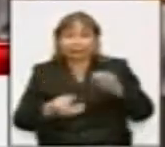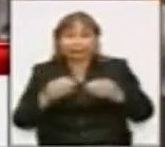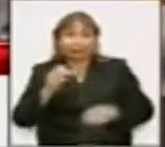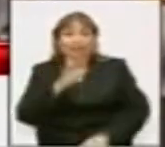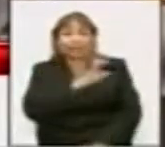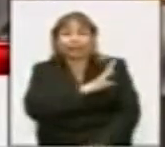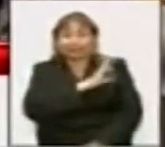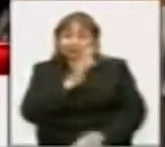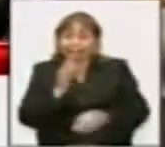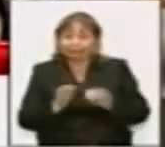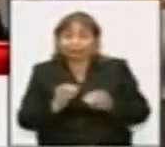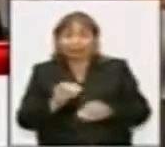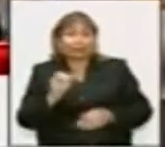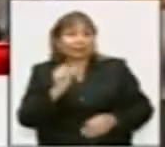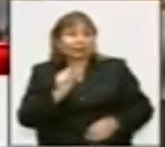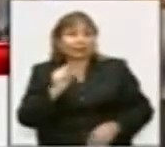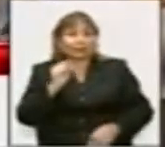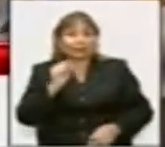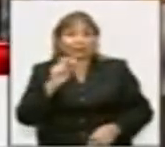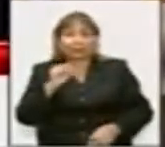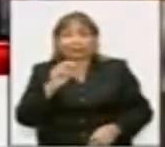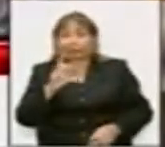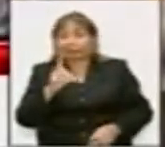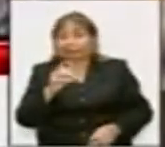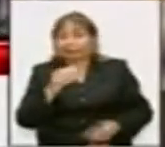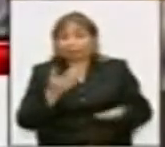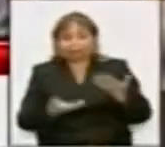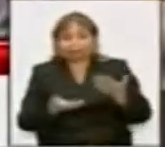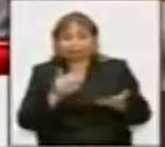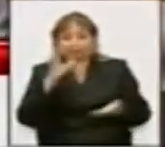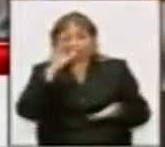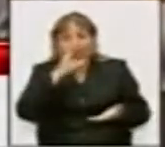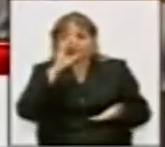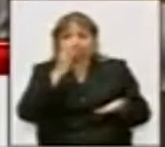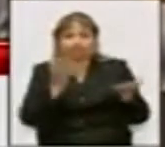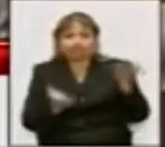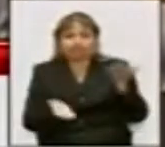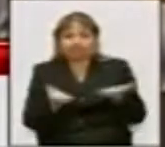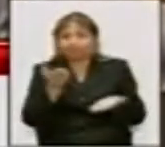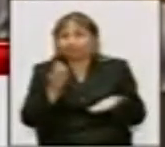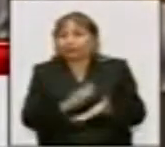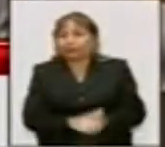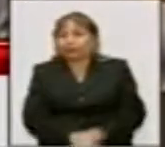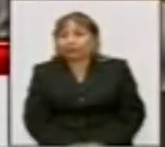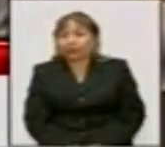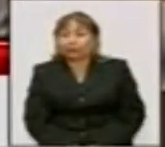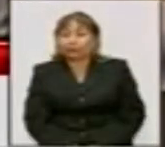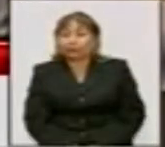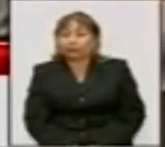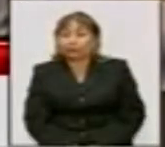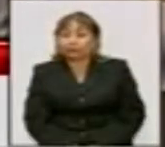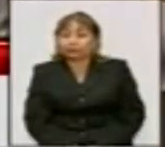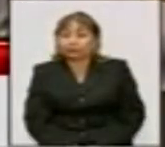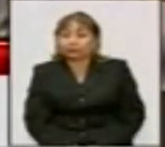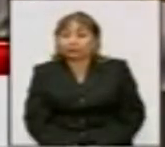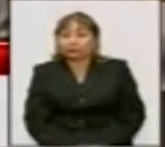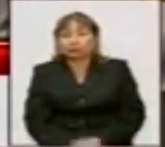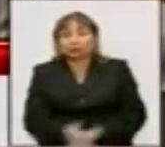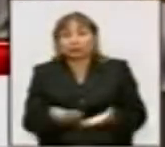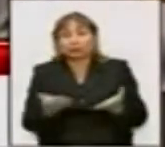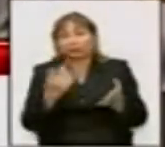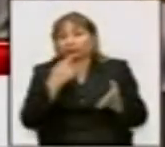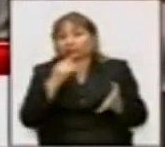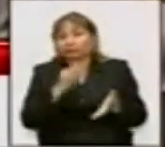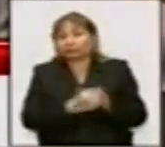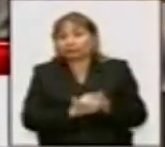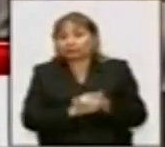o podría ser el senado con lo cual buscamos un equilibrio ahora eso es algo que podría hacer ahora sí creo